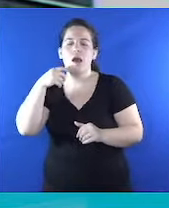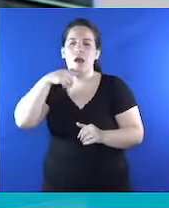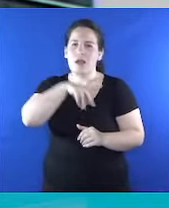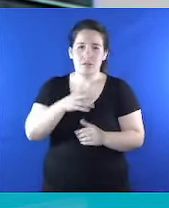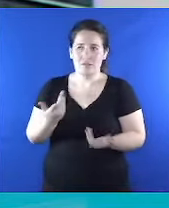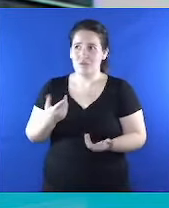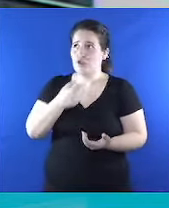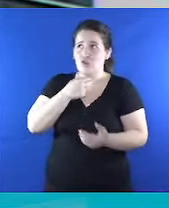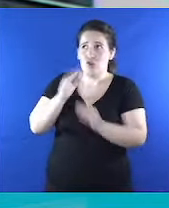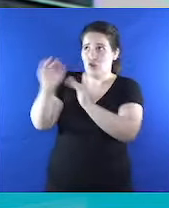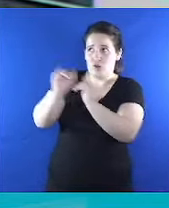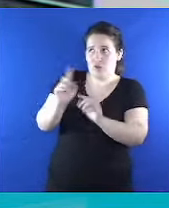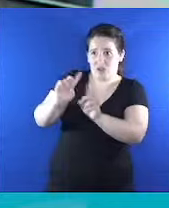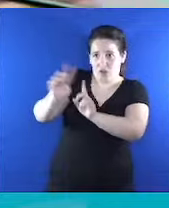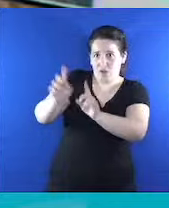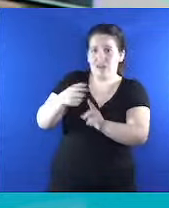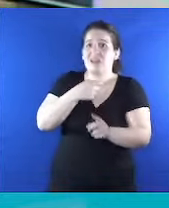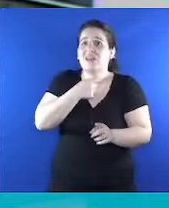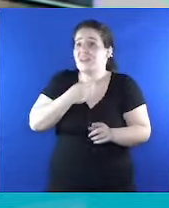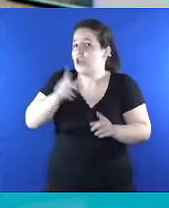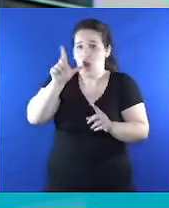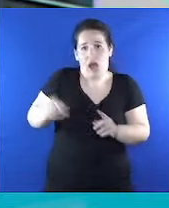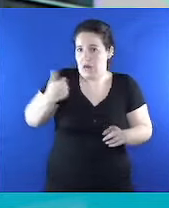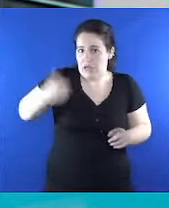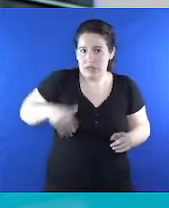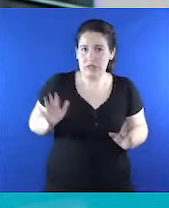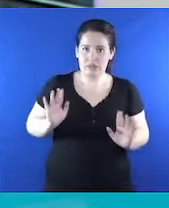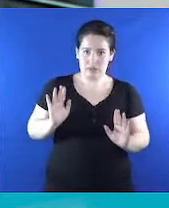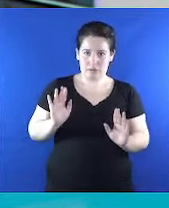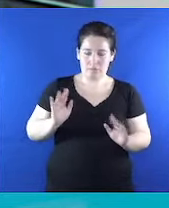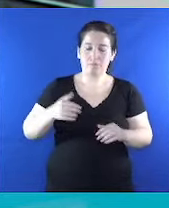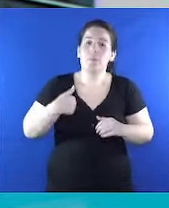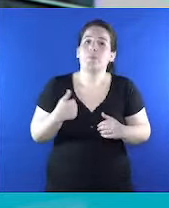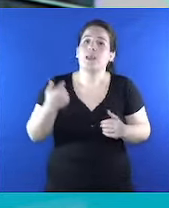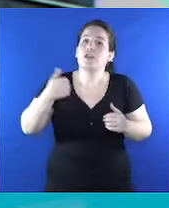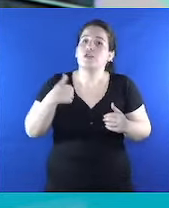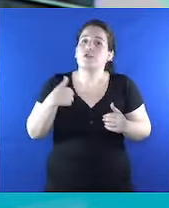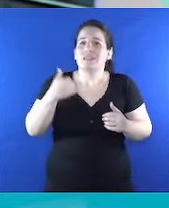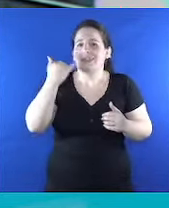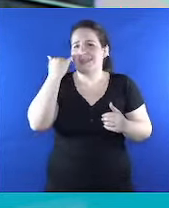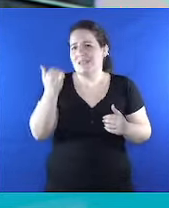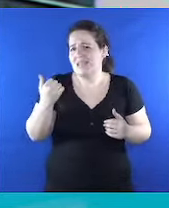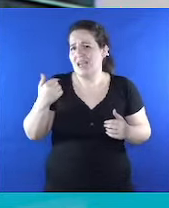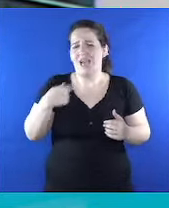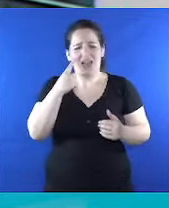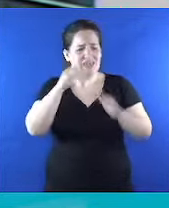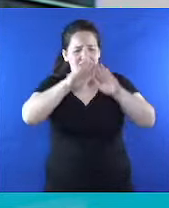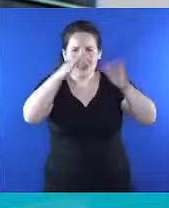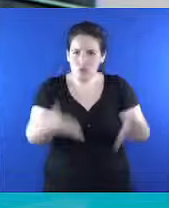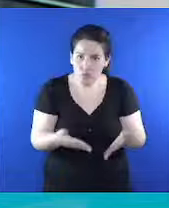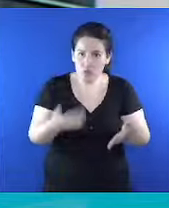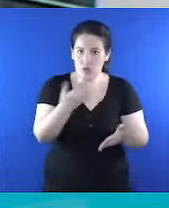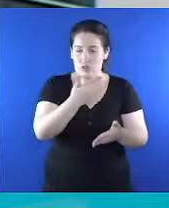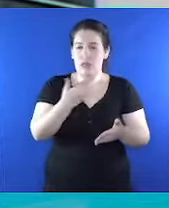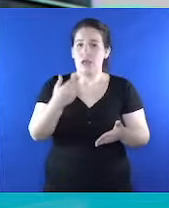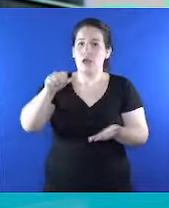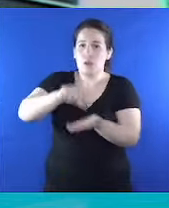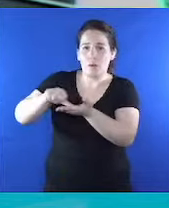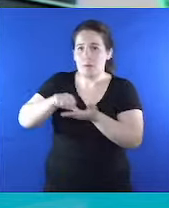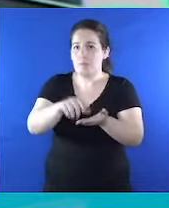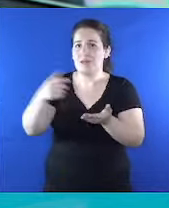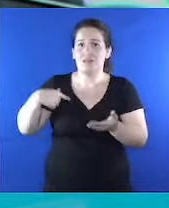ser ni Australia Alemania quiero ser Argentina pero digo más allá de eso digo ya tenemos instituciones de nuestro país que están mejor